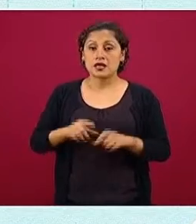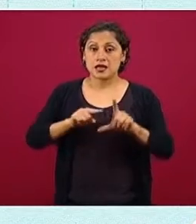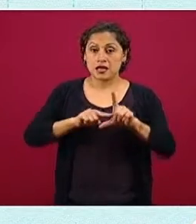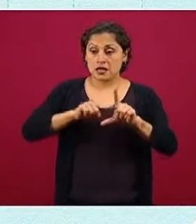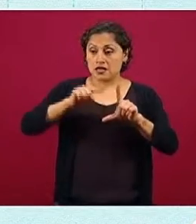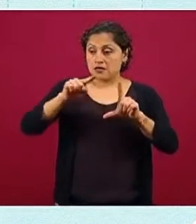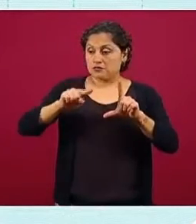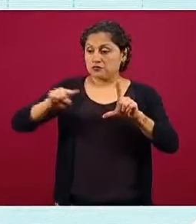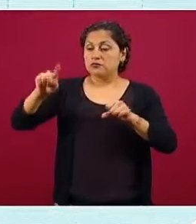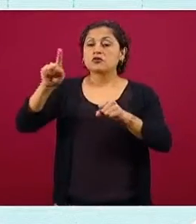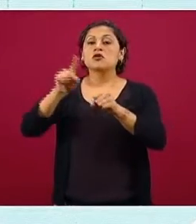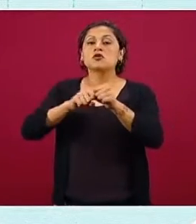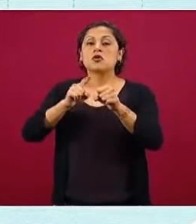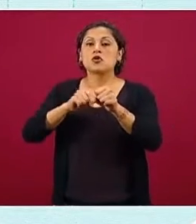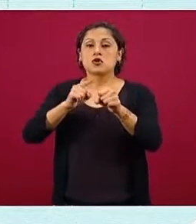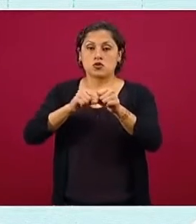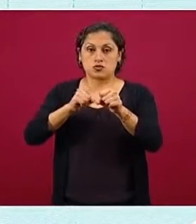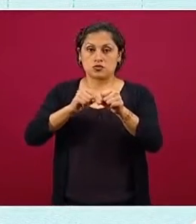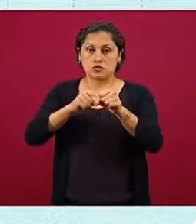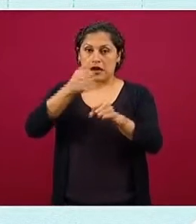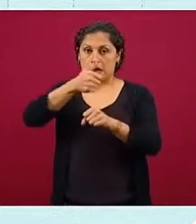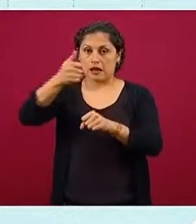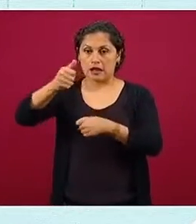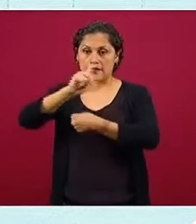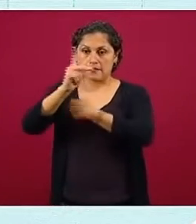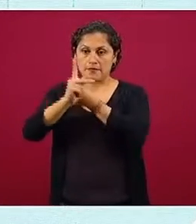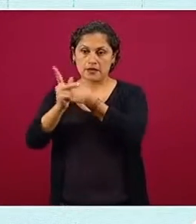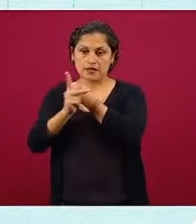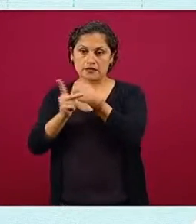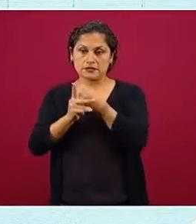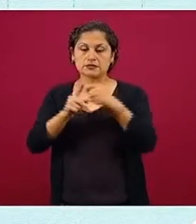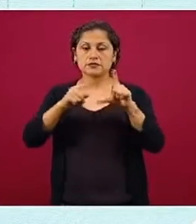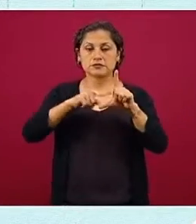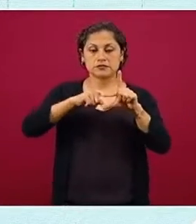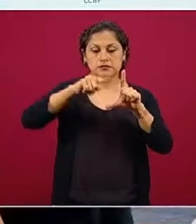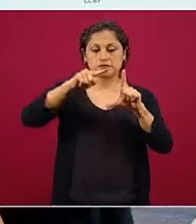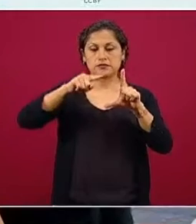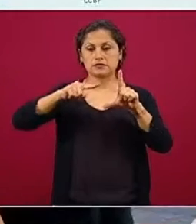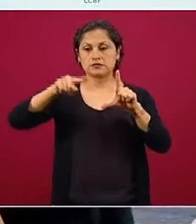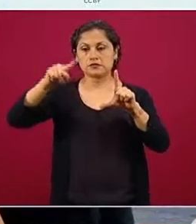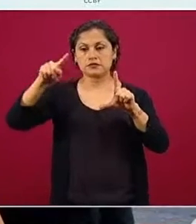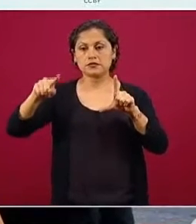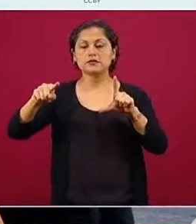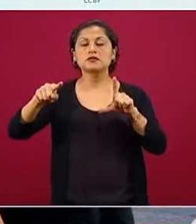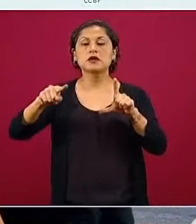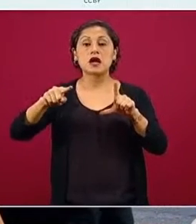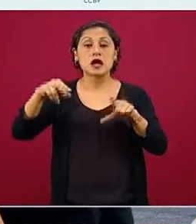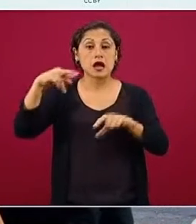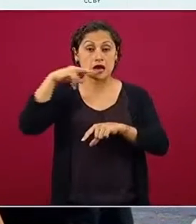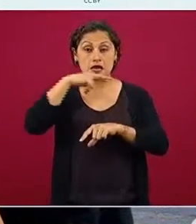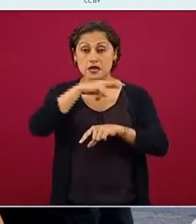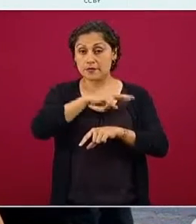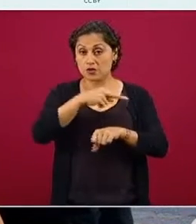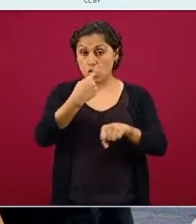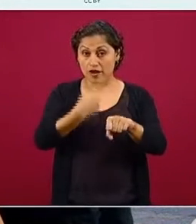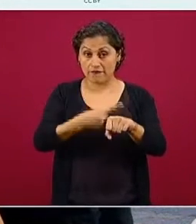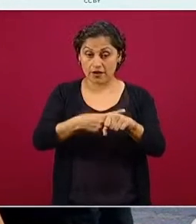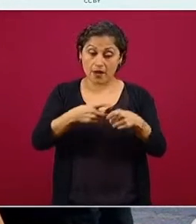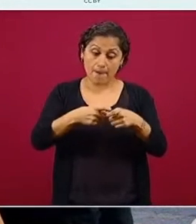en un país transcurriera por aquí, querría decir que se duplican cada